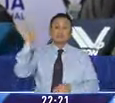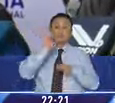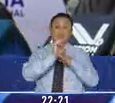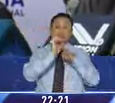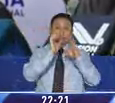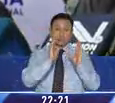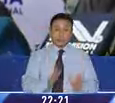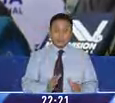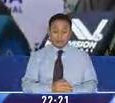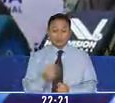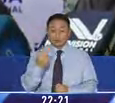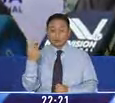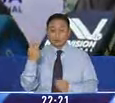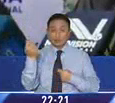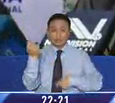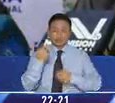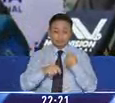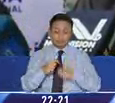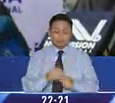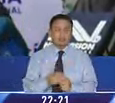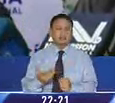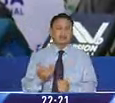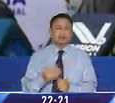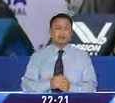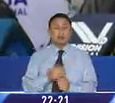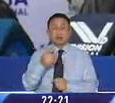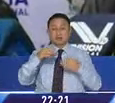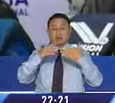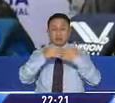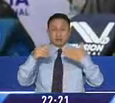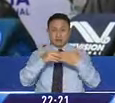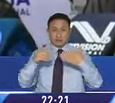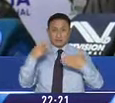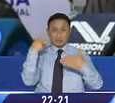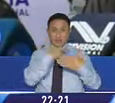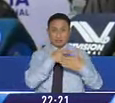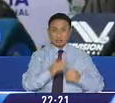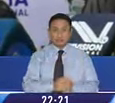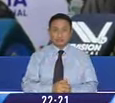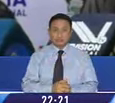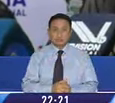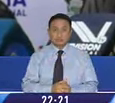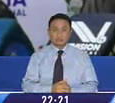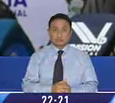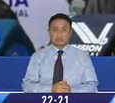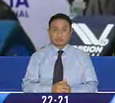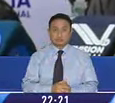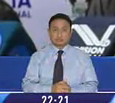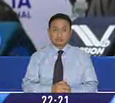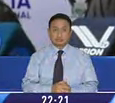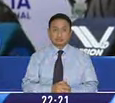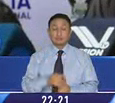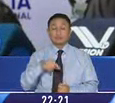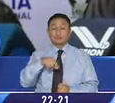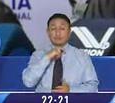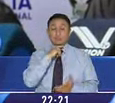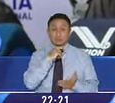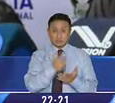ecuatoriano distribuían tanto dinero falso, dinero real para hacer enganches, como ellos